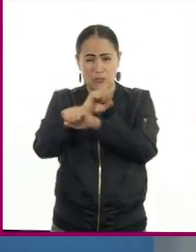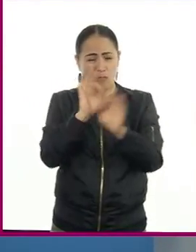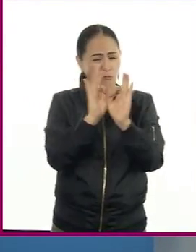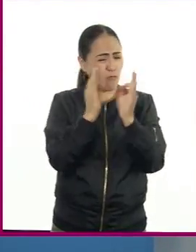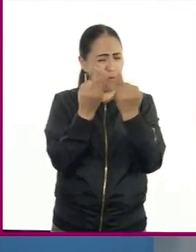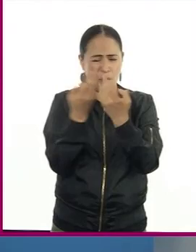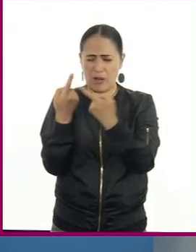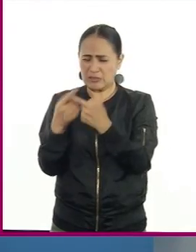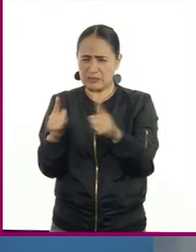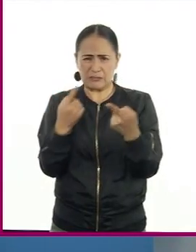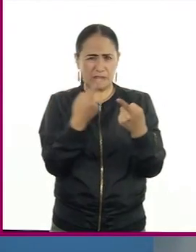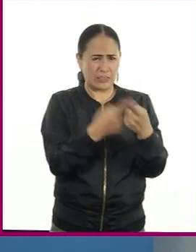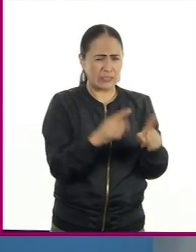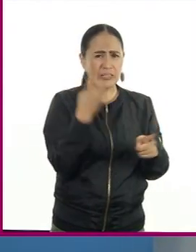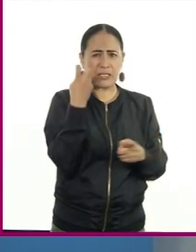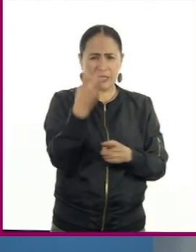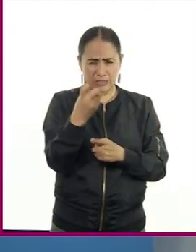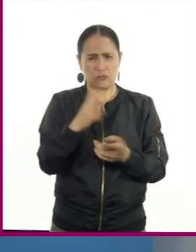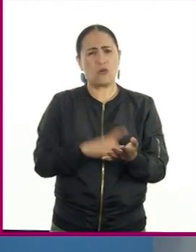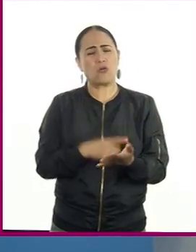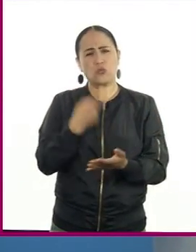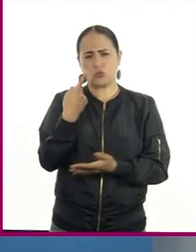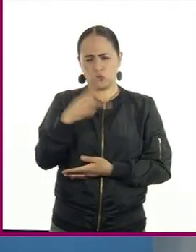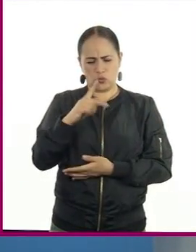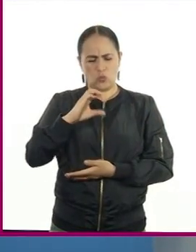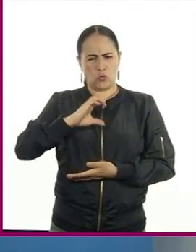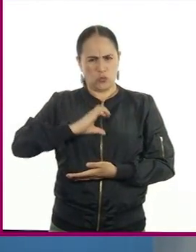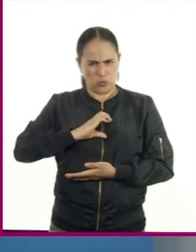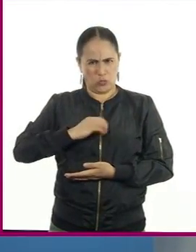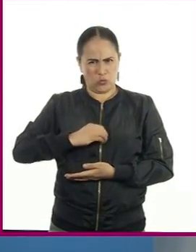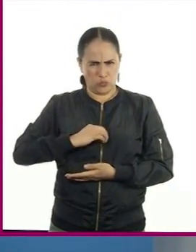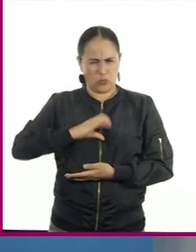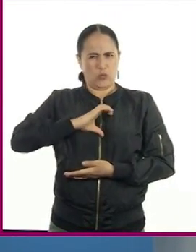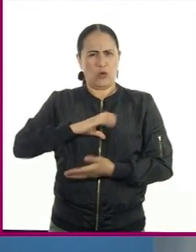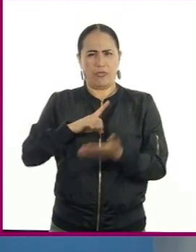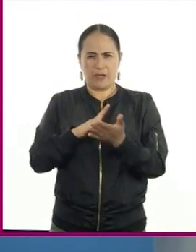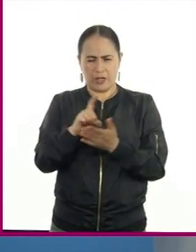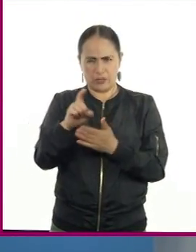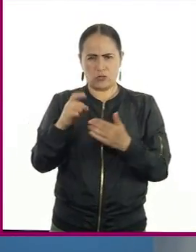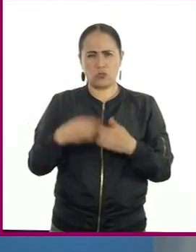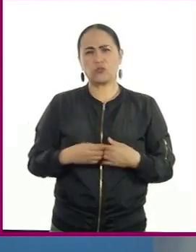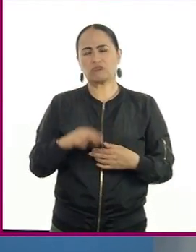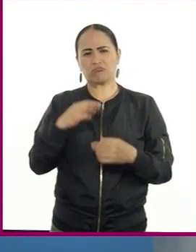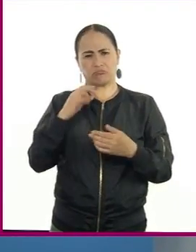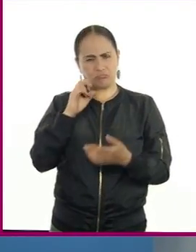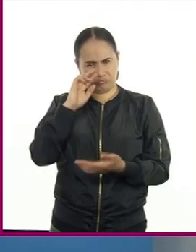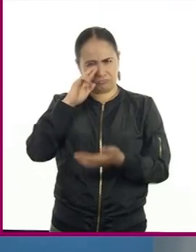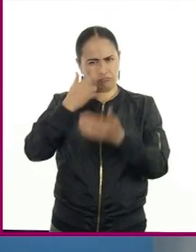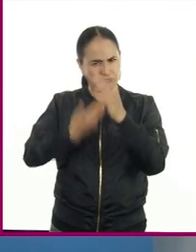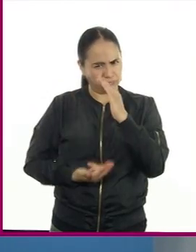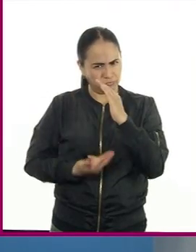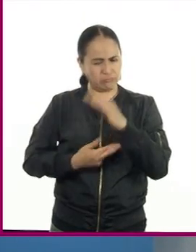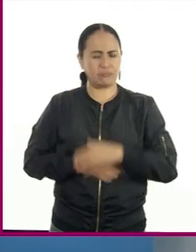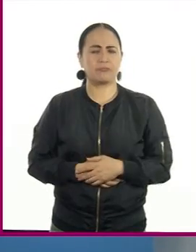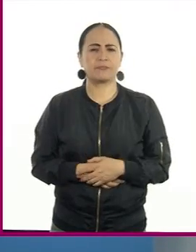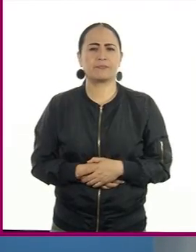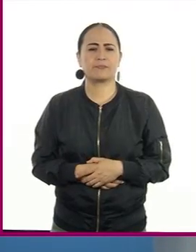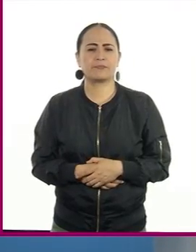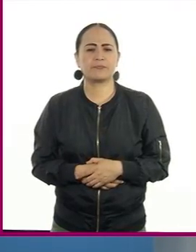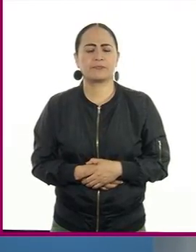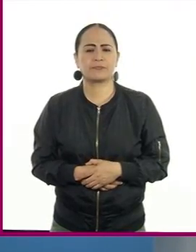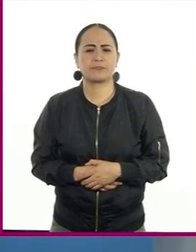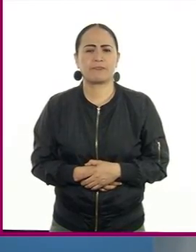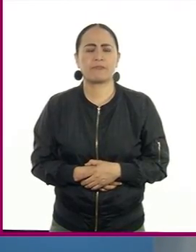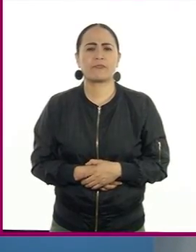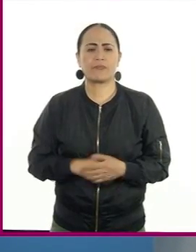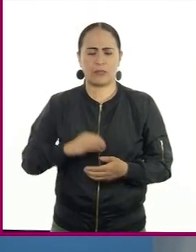formas es una violación a la dignidad y derechos de las personas. Con esto podemos argumentar que